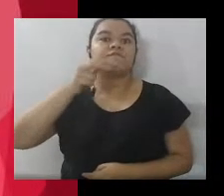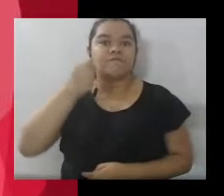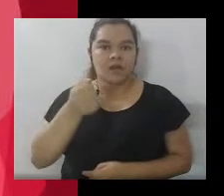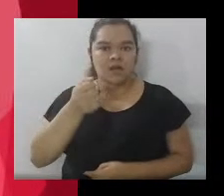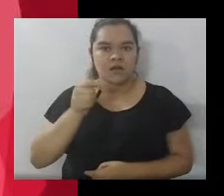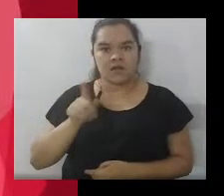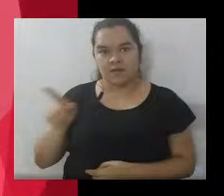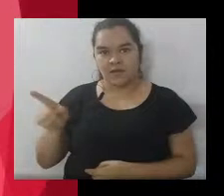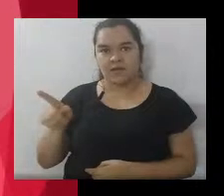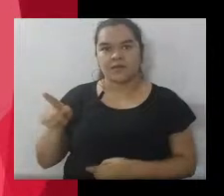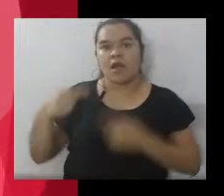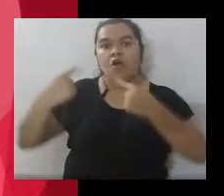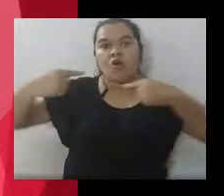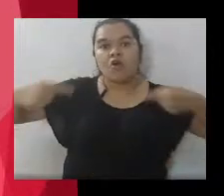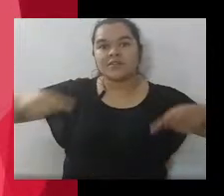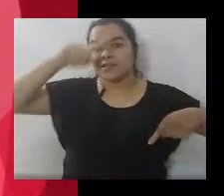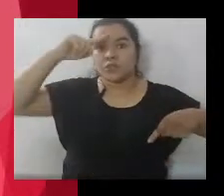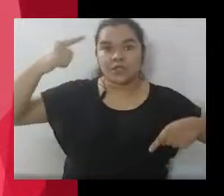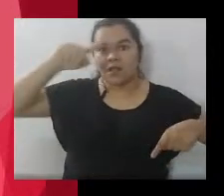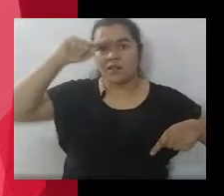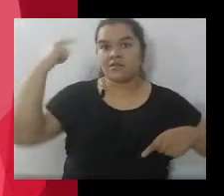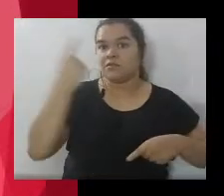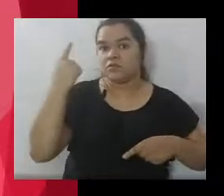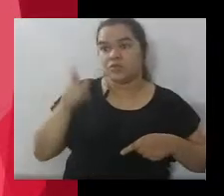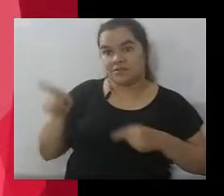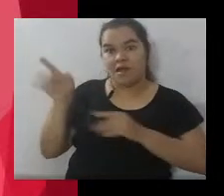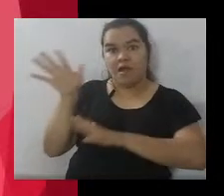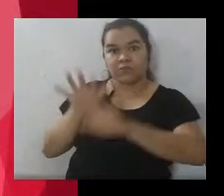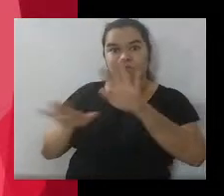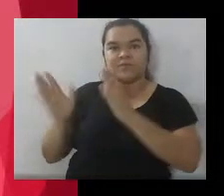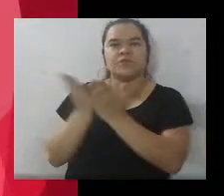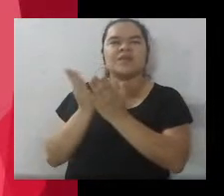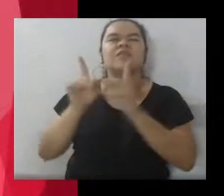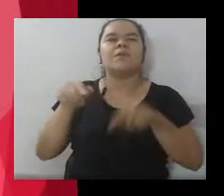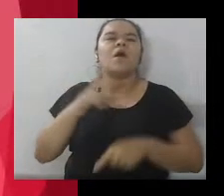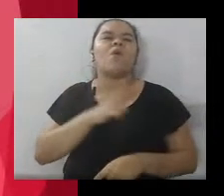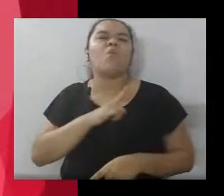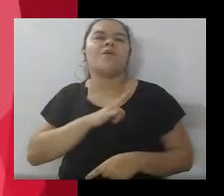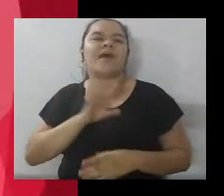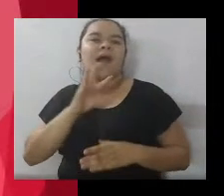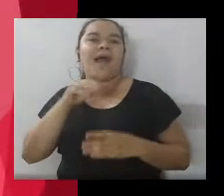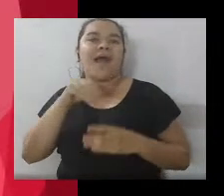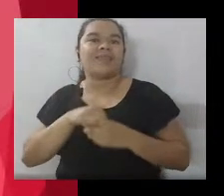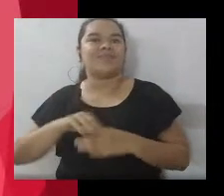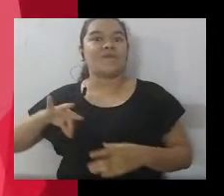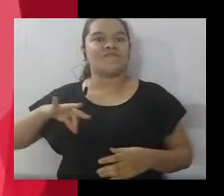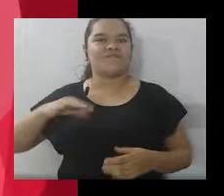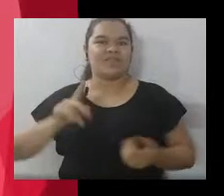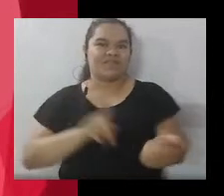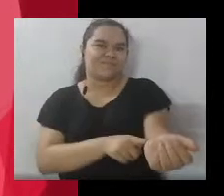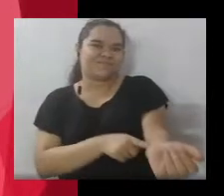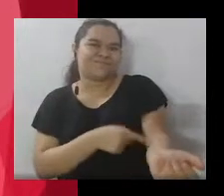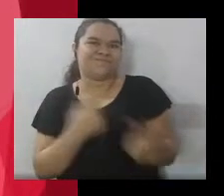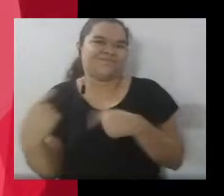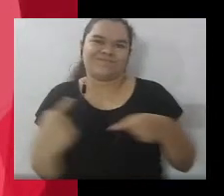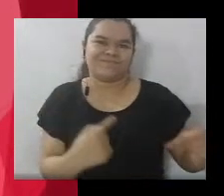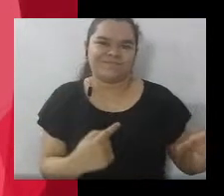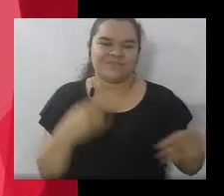eventos nacionales e internacionales y lo que es la vida estudiantil. Muchas gracias.